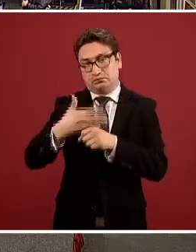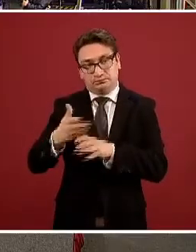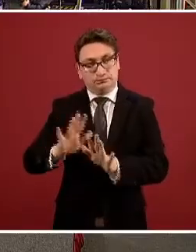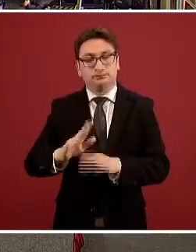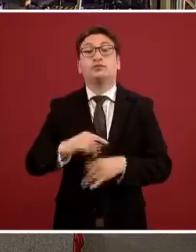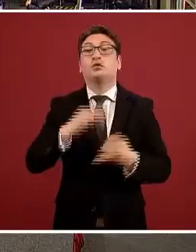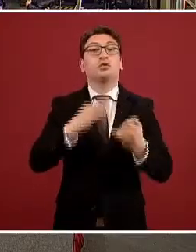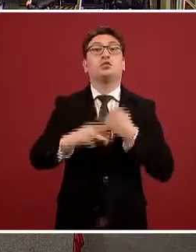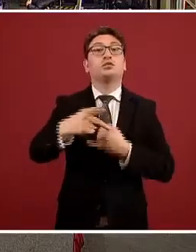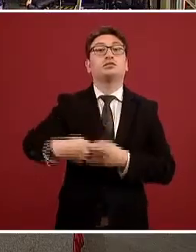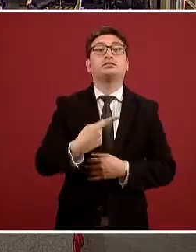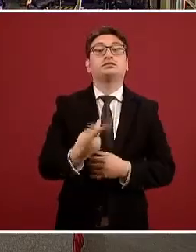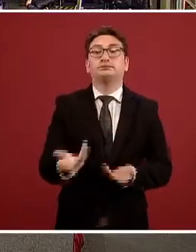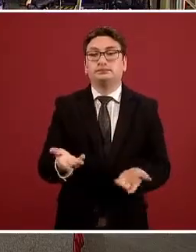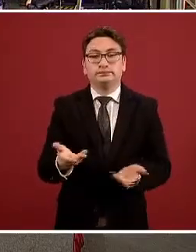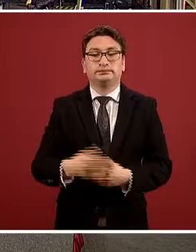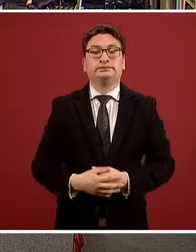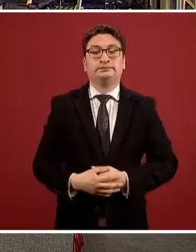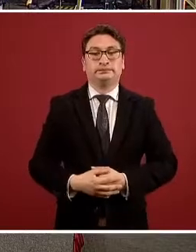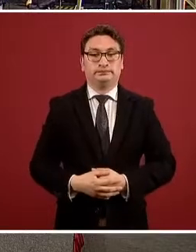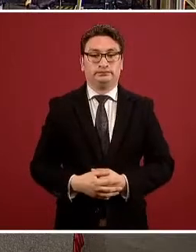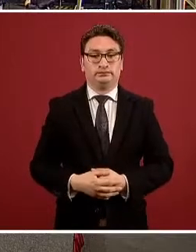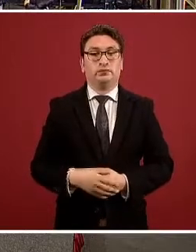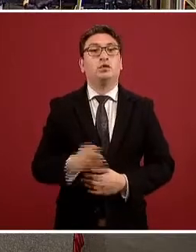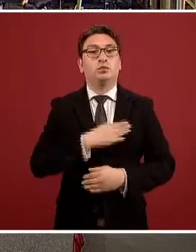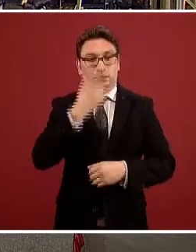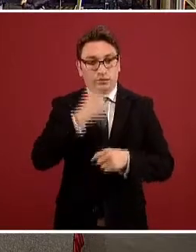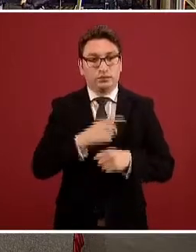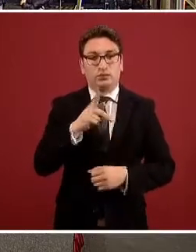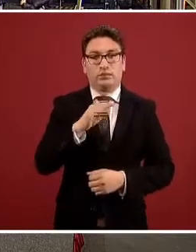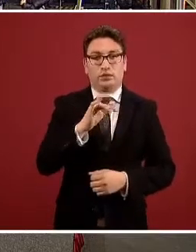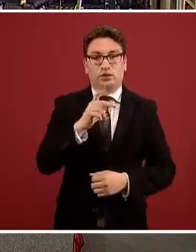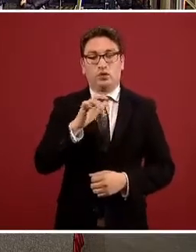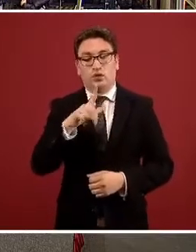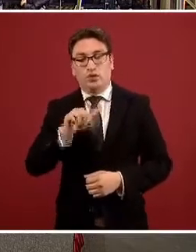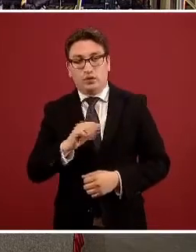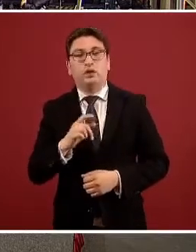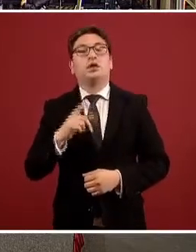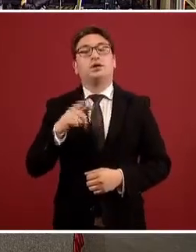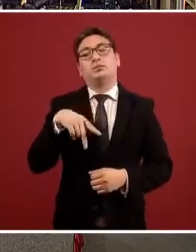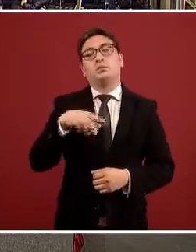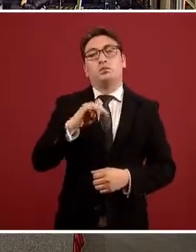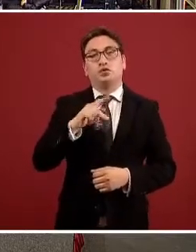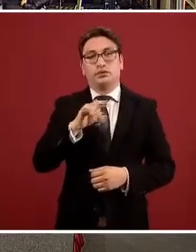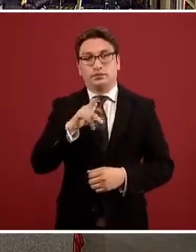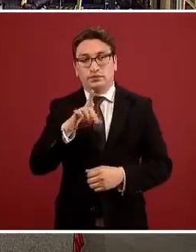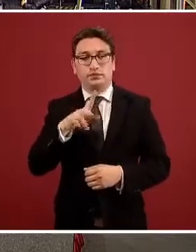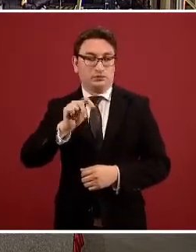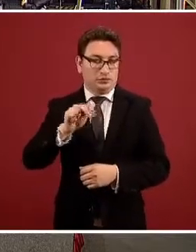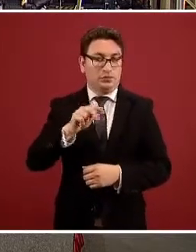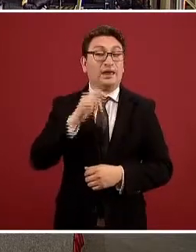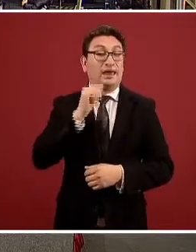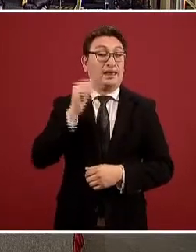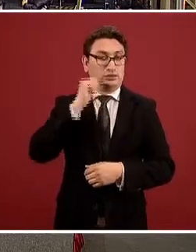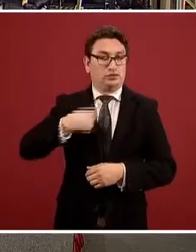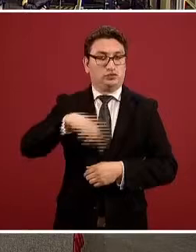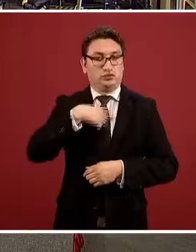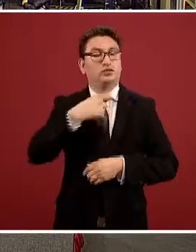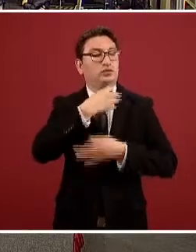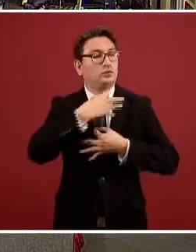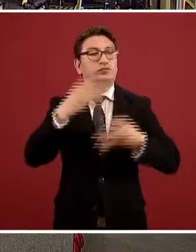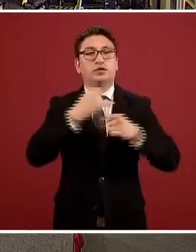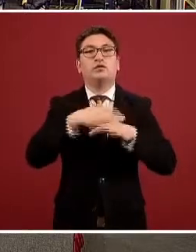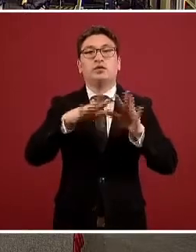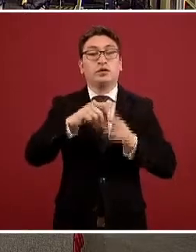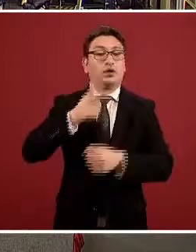Última pregunta, colega, por favor. Buenas noches, Paola Betancourt de Multimedios Televisión. El día de ayer en nuestro medio se documentó